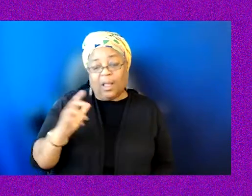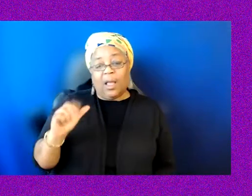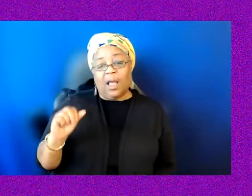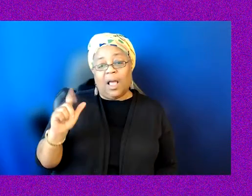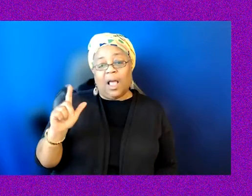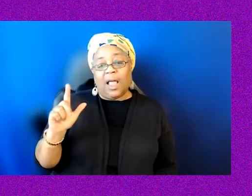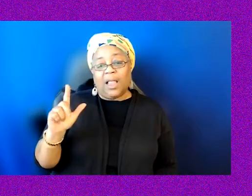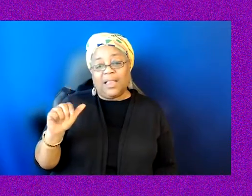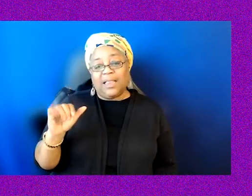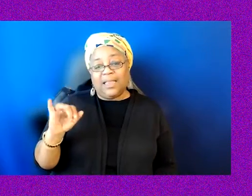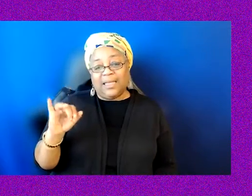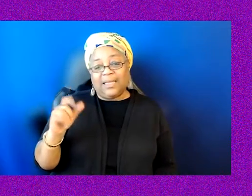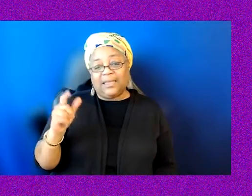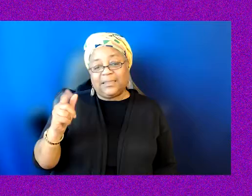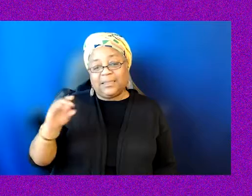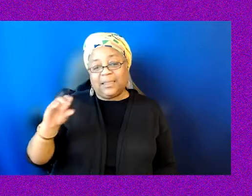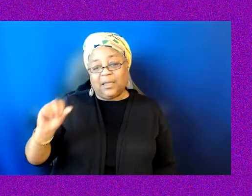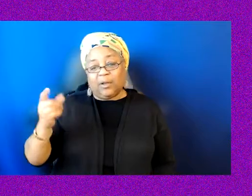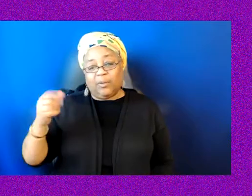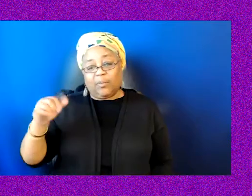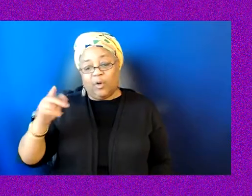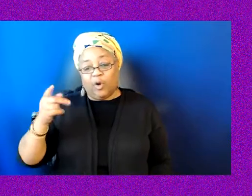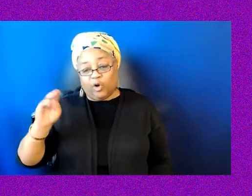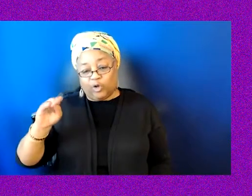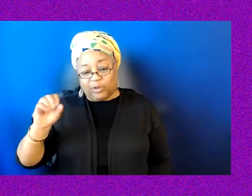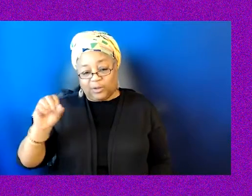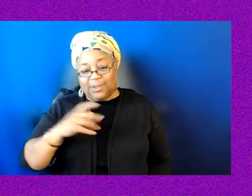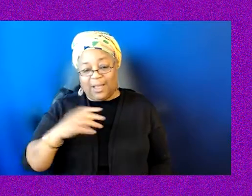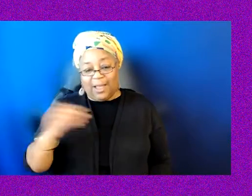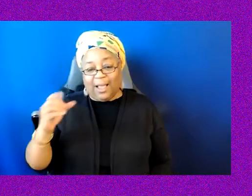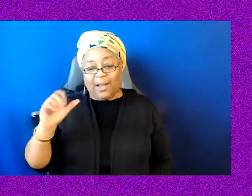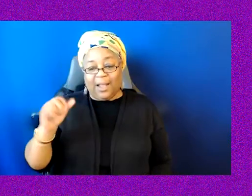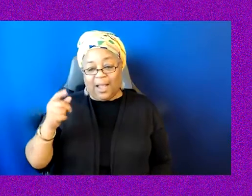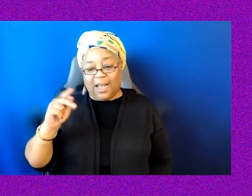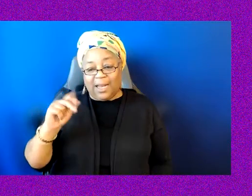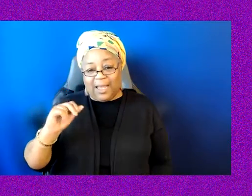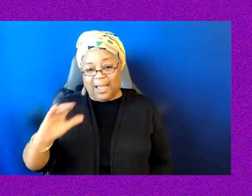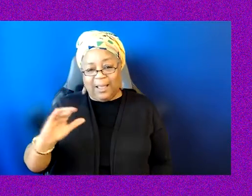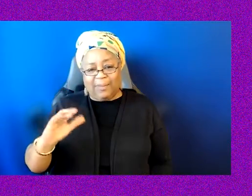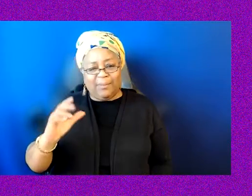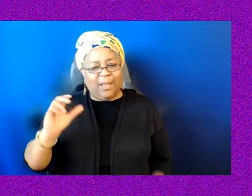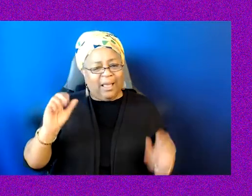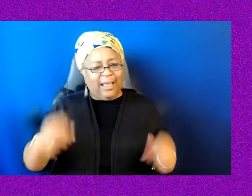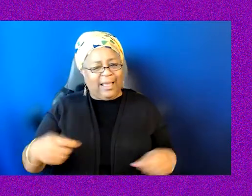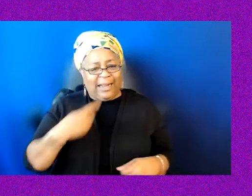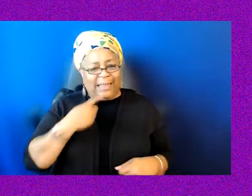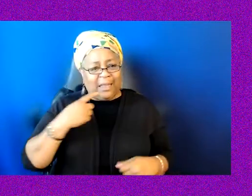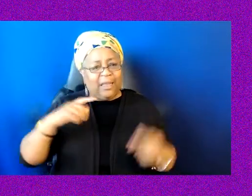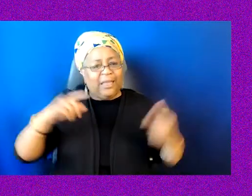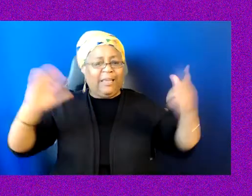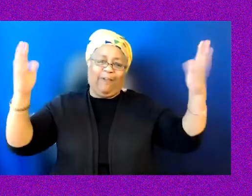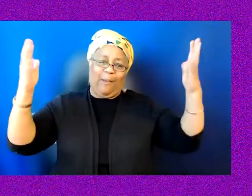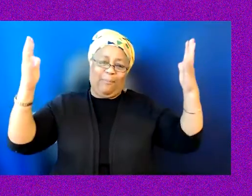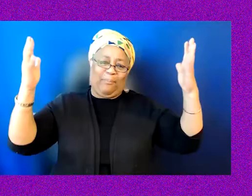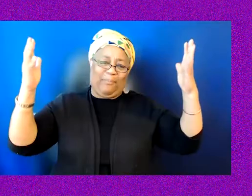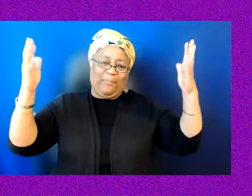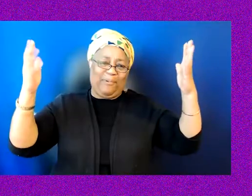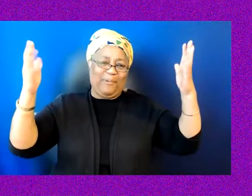mis hermanas poetas, Alicia Burns. Can I just say, give it up. Anev. Y yo